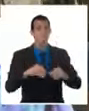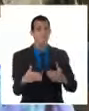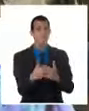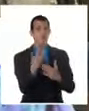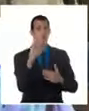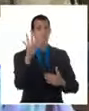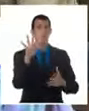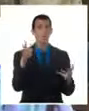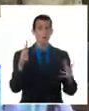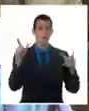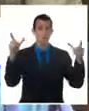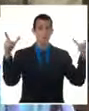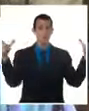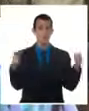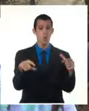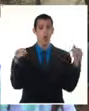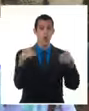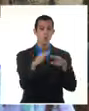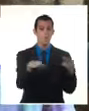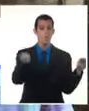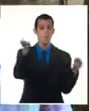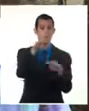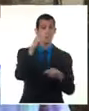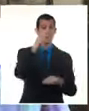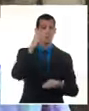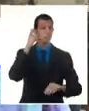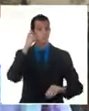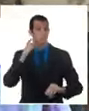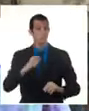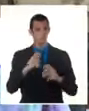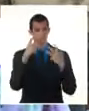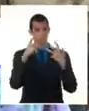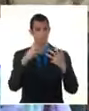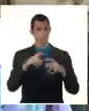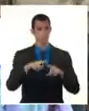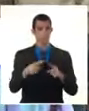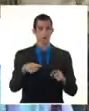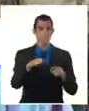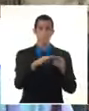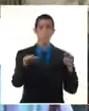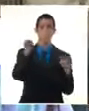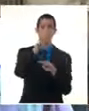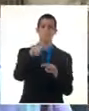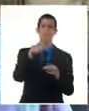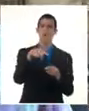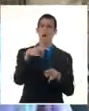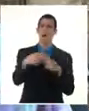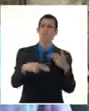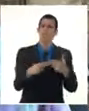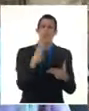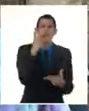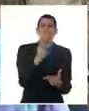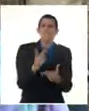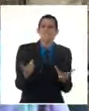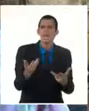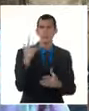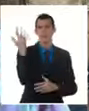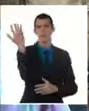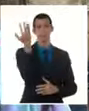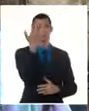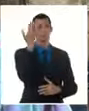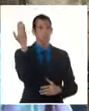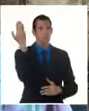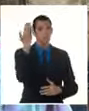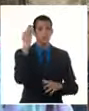de ministros y ministras y altas autoridades de medio ambiente y de ciencia y tecnología del grupo 77